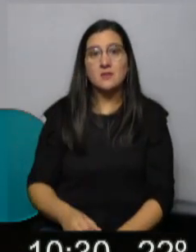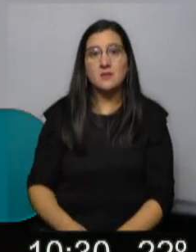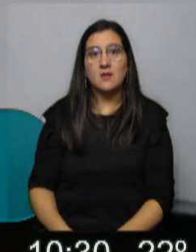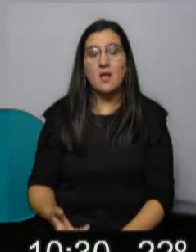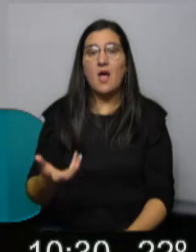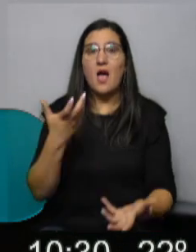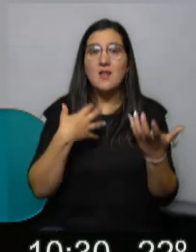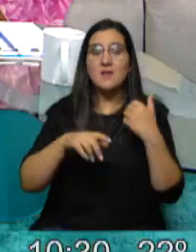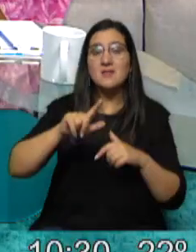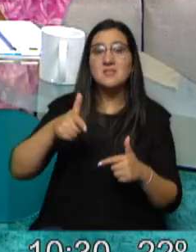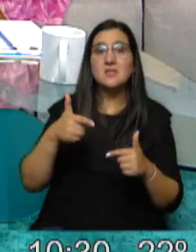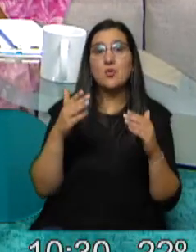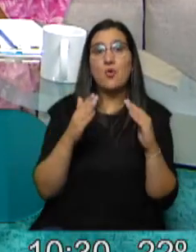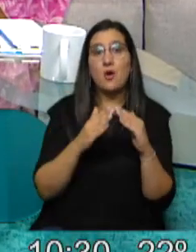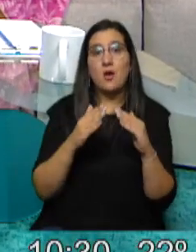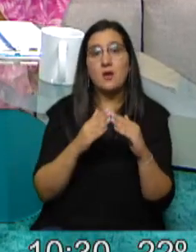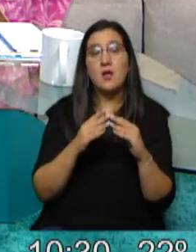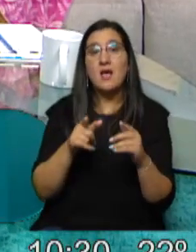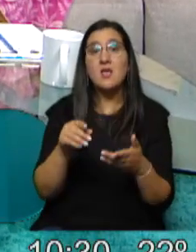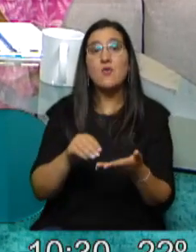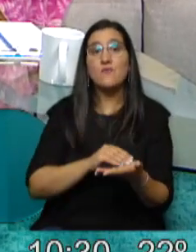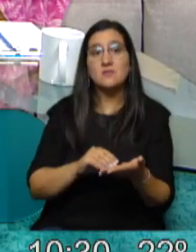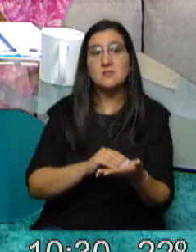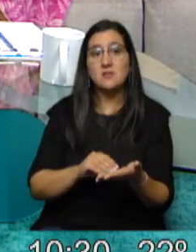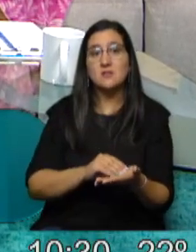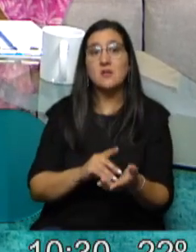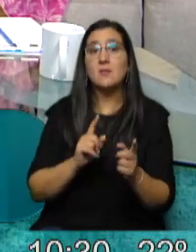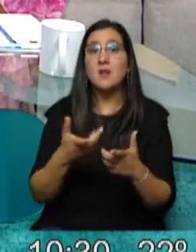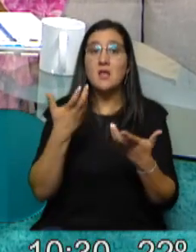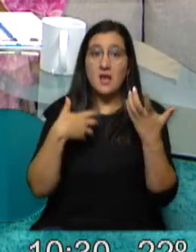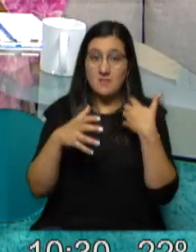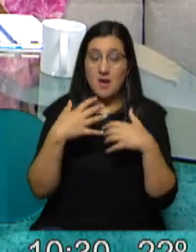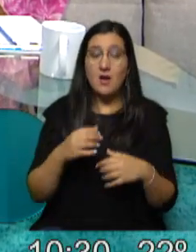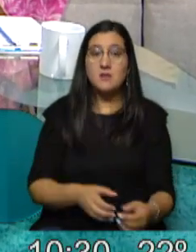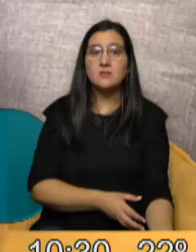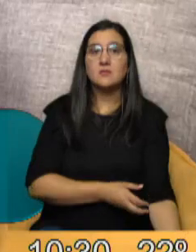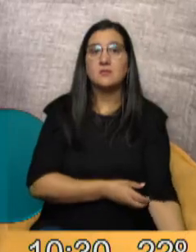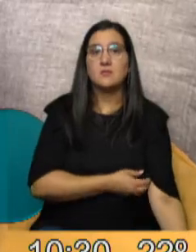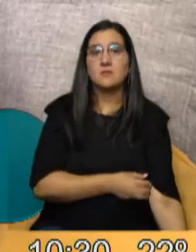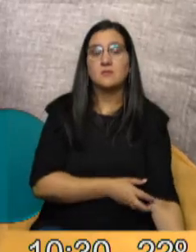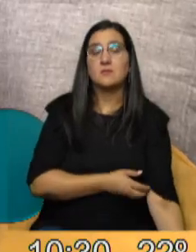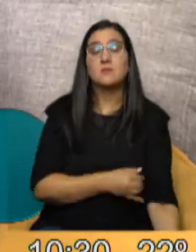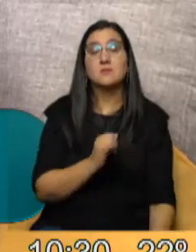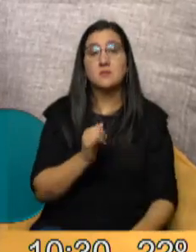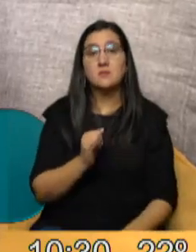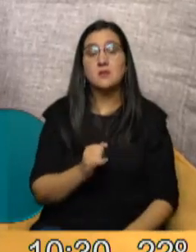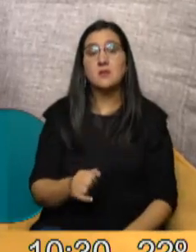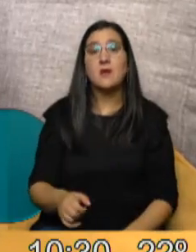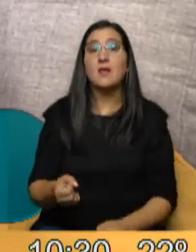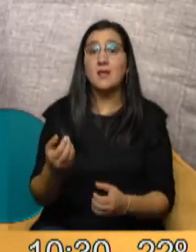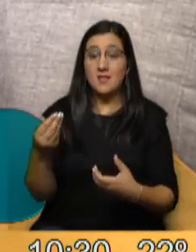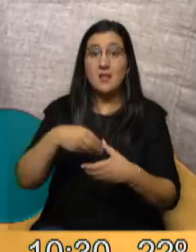sin hogar, creo. Animales sin hogar. Sí, ahí creo y que están las oficinas. Y... No, y están los bichos y podés ir. Bueno, ahí va. Y también hay que meterse, sí, en cierto, en las redes y demás,